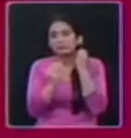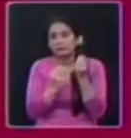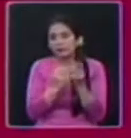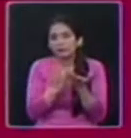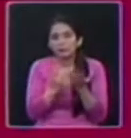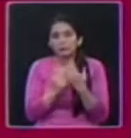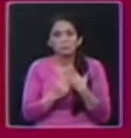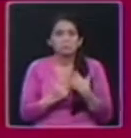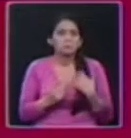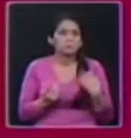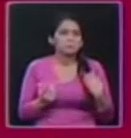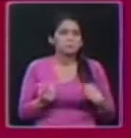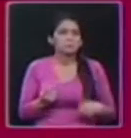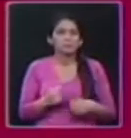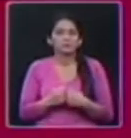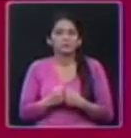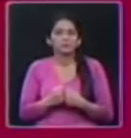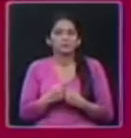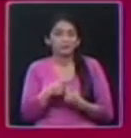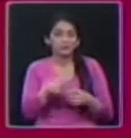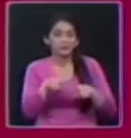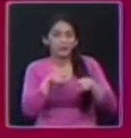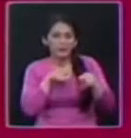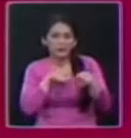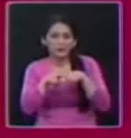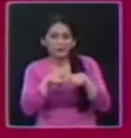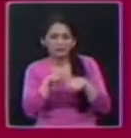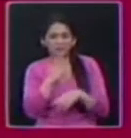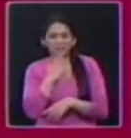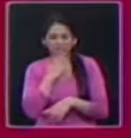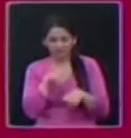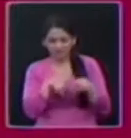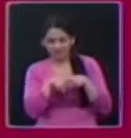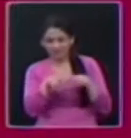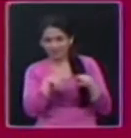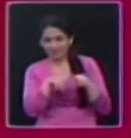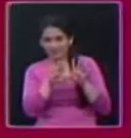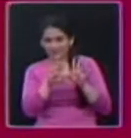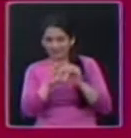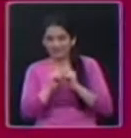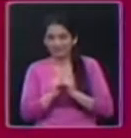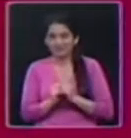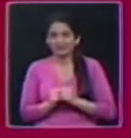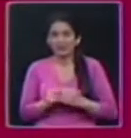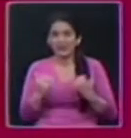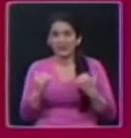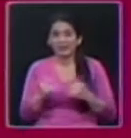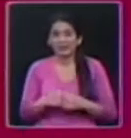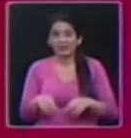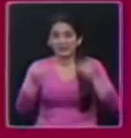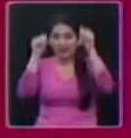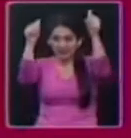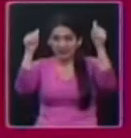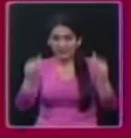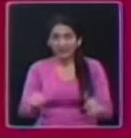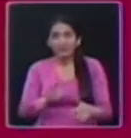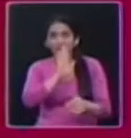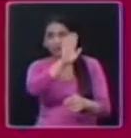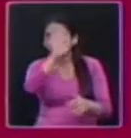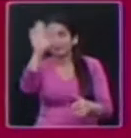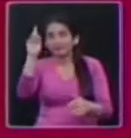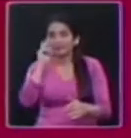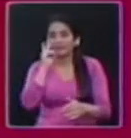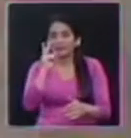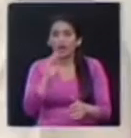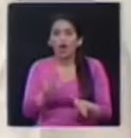un concurso. ¿En qué consiste este concurso? Es que un poco este mural va a visibilizar los mejores hábitos de ahorro. Un poco